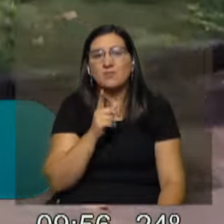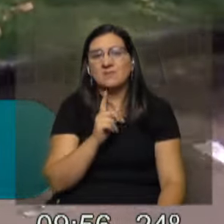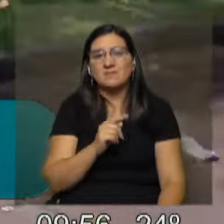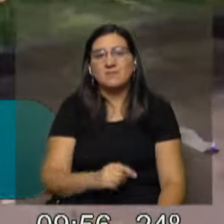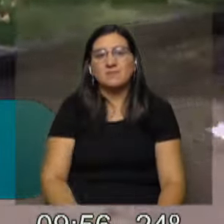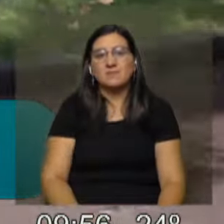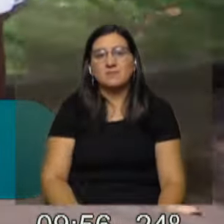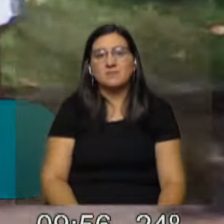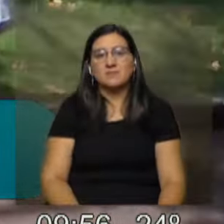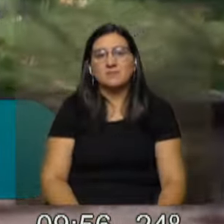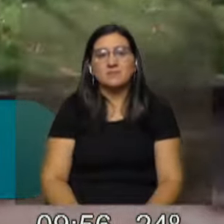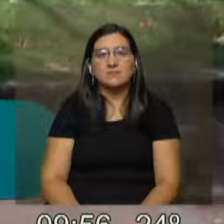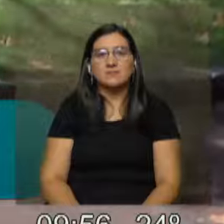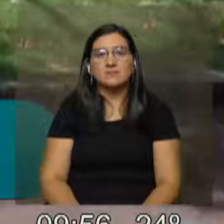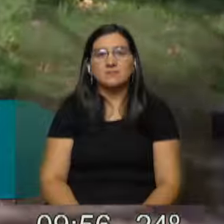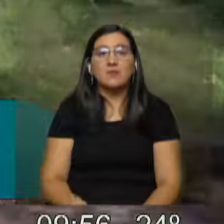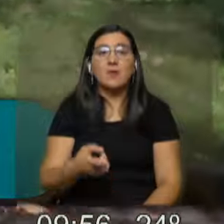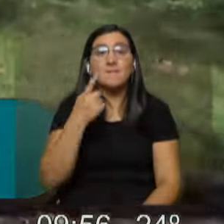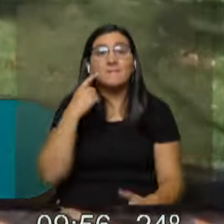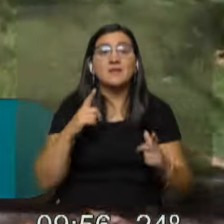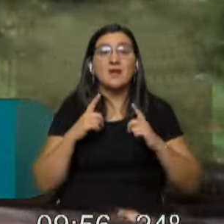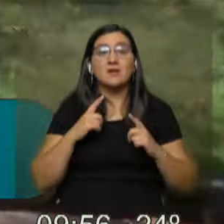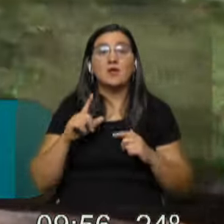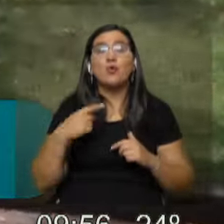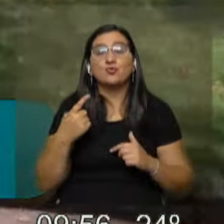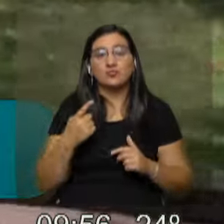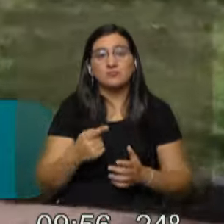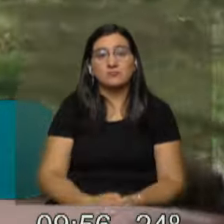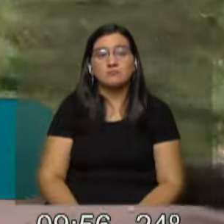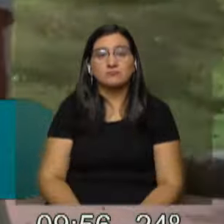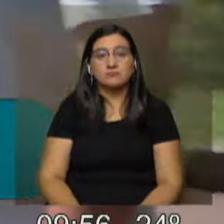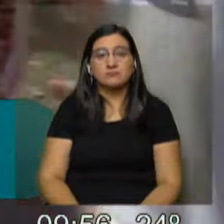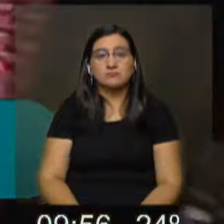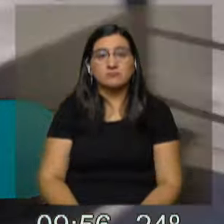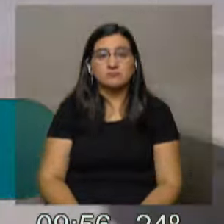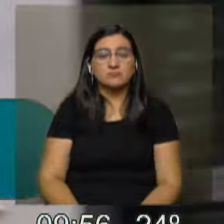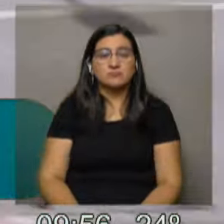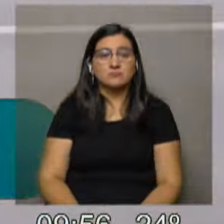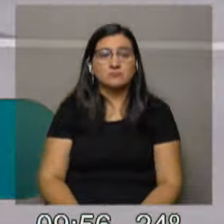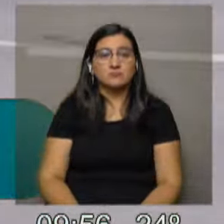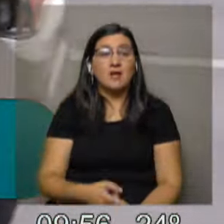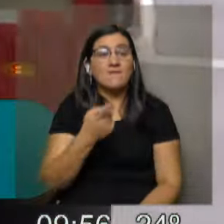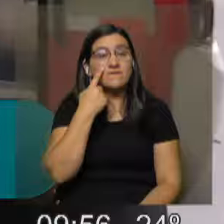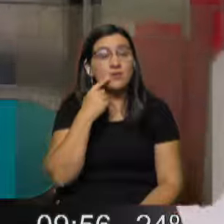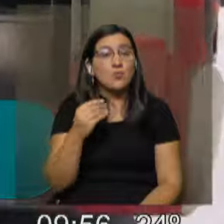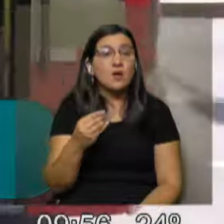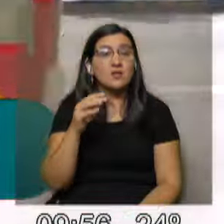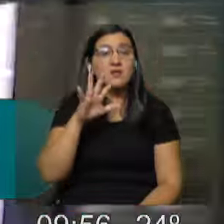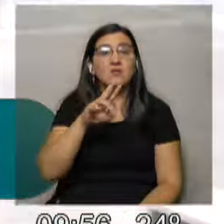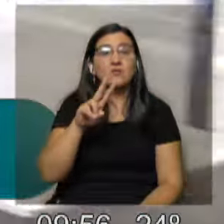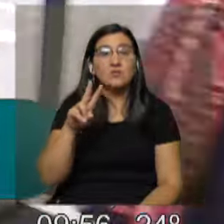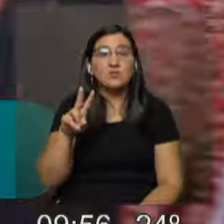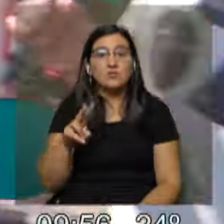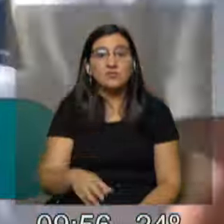¿no? Es Inter, claro. Vamos a hacer uno normal, un urbano. Claro, no, mirá, tenemos el... ¿qué tenemos? 522 cruza por